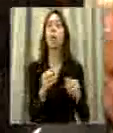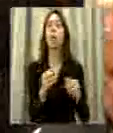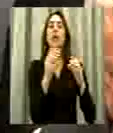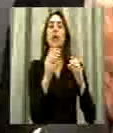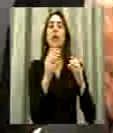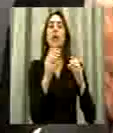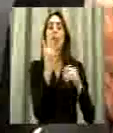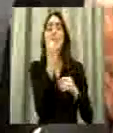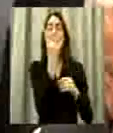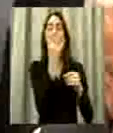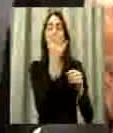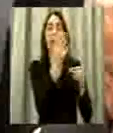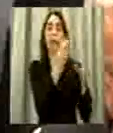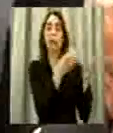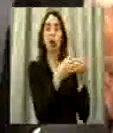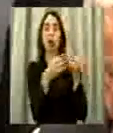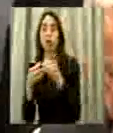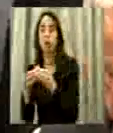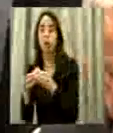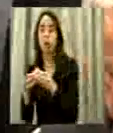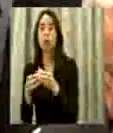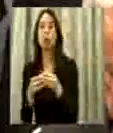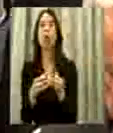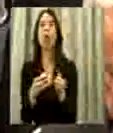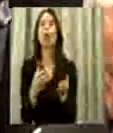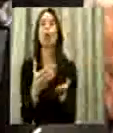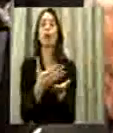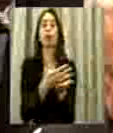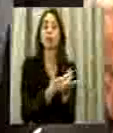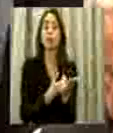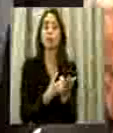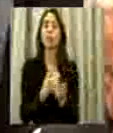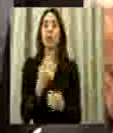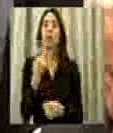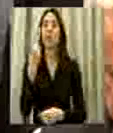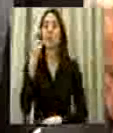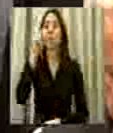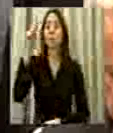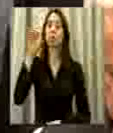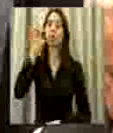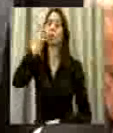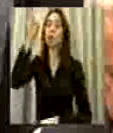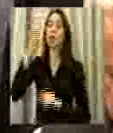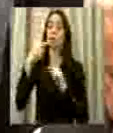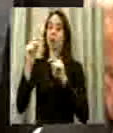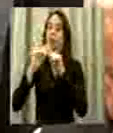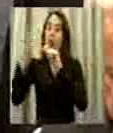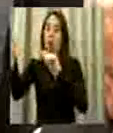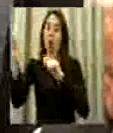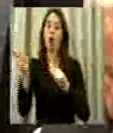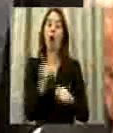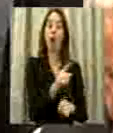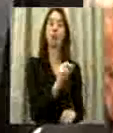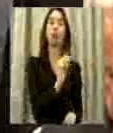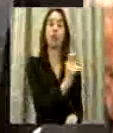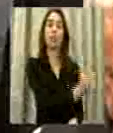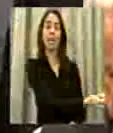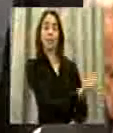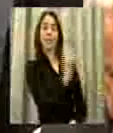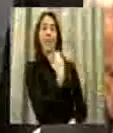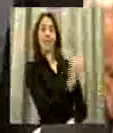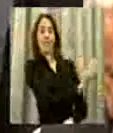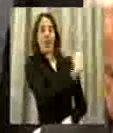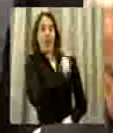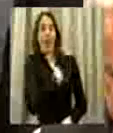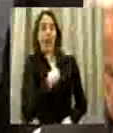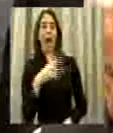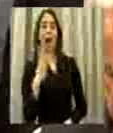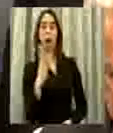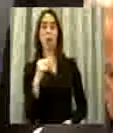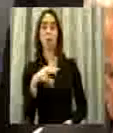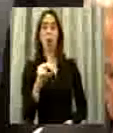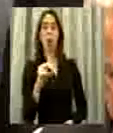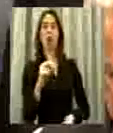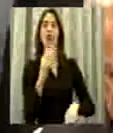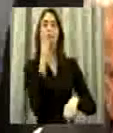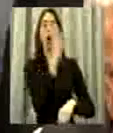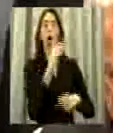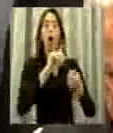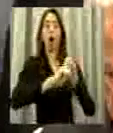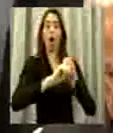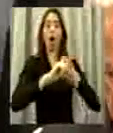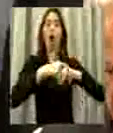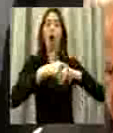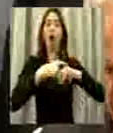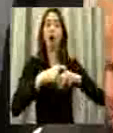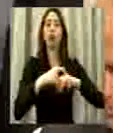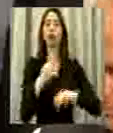cuatro quintiles de la distribución de ingresos, exceptuando el 20% más rico, cobraron su bono Bodas de Oro, que eran 125.000 pesos